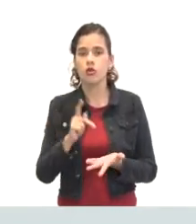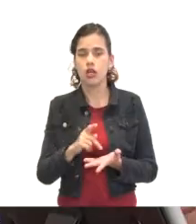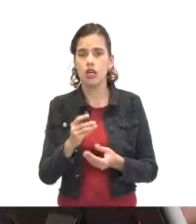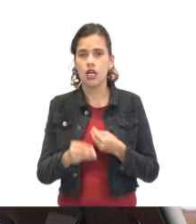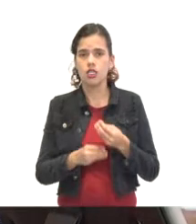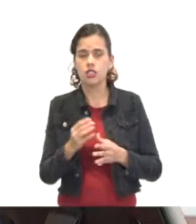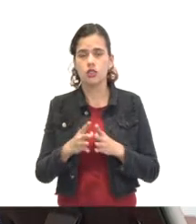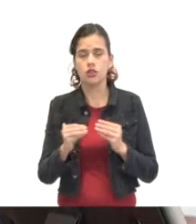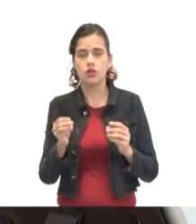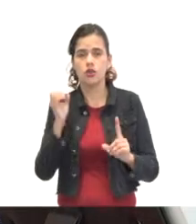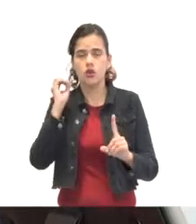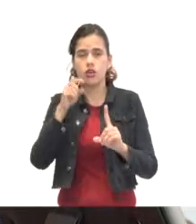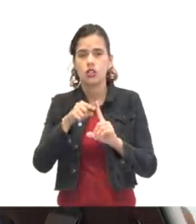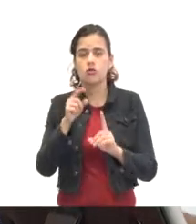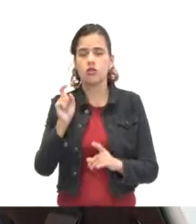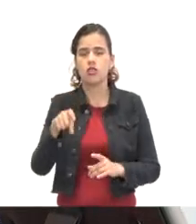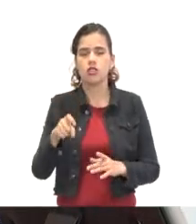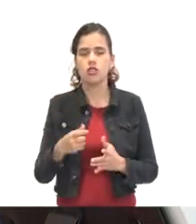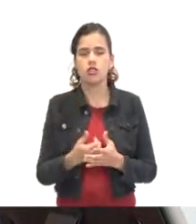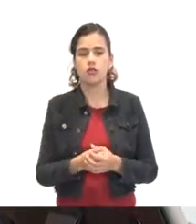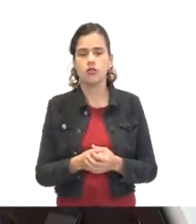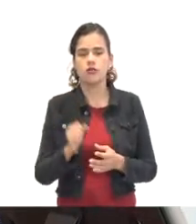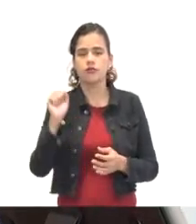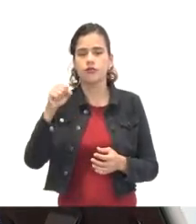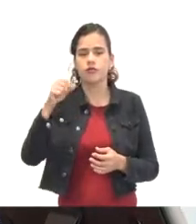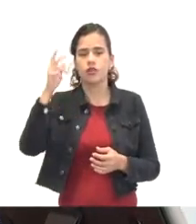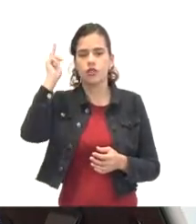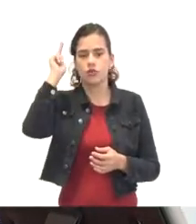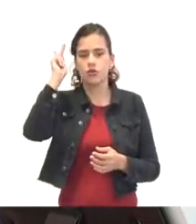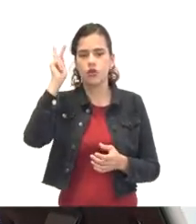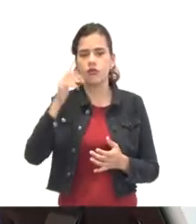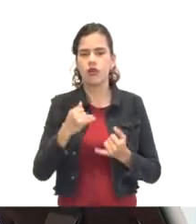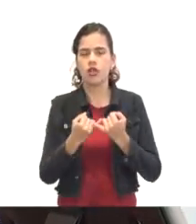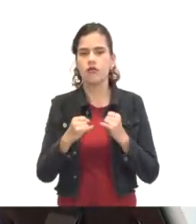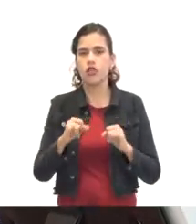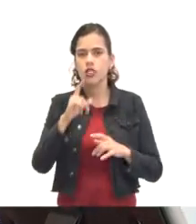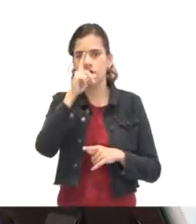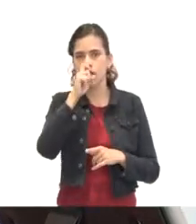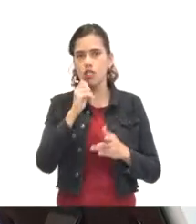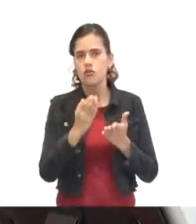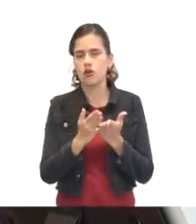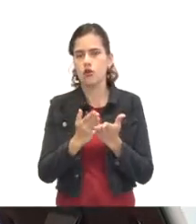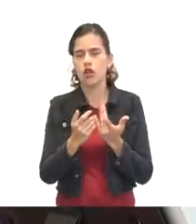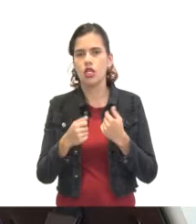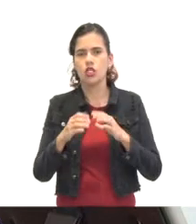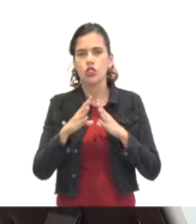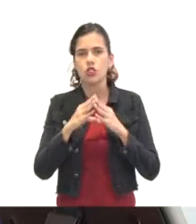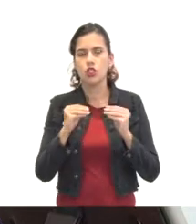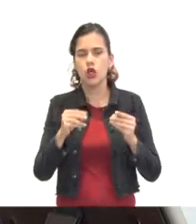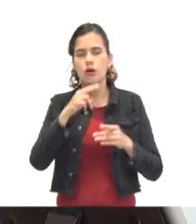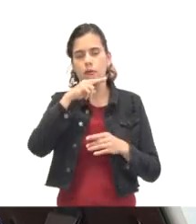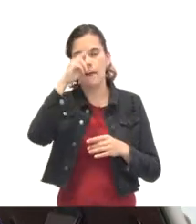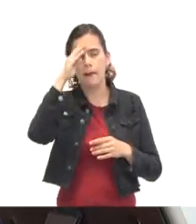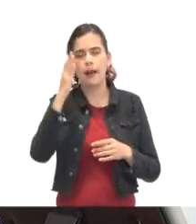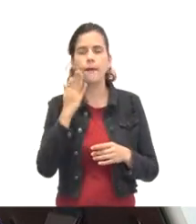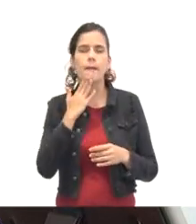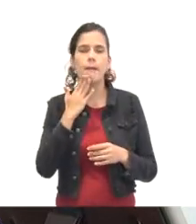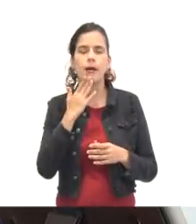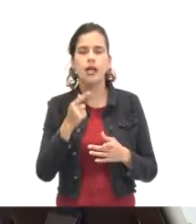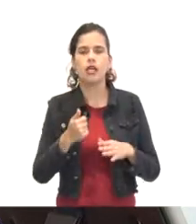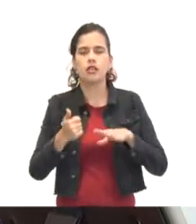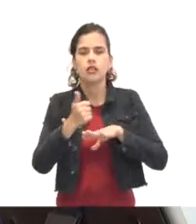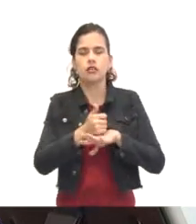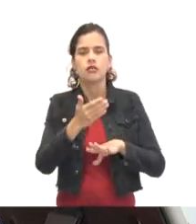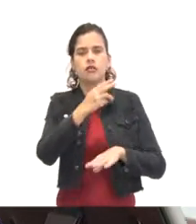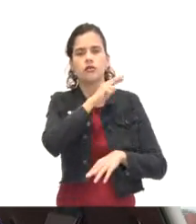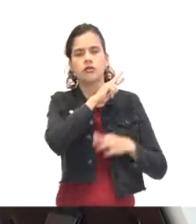cabo el objetivo que necesitábamos. Así es, mi profe. Aunque al final del año escolar, todos, tanto padres como maestros, como